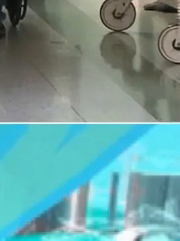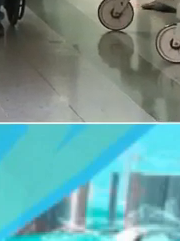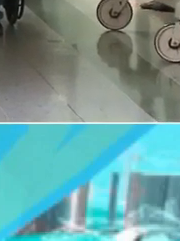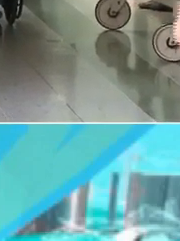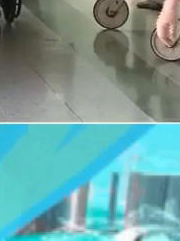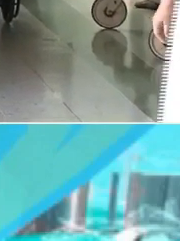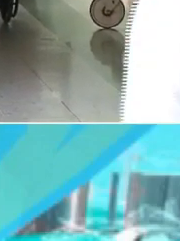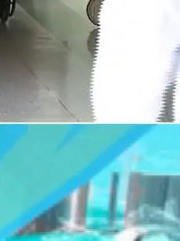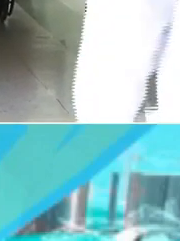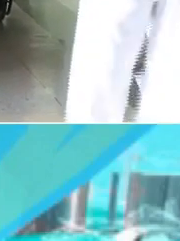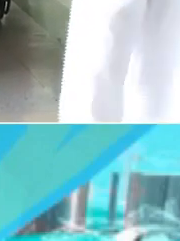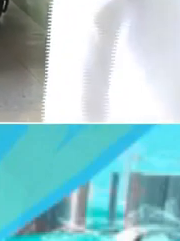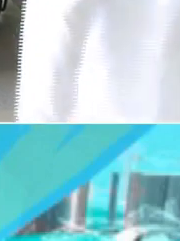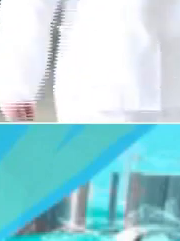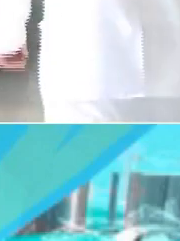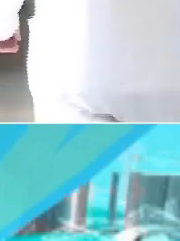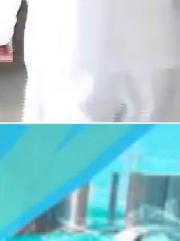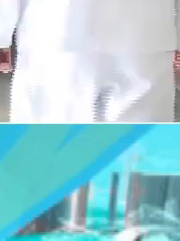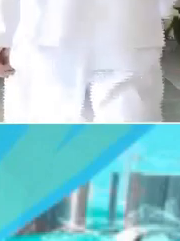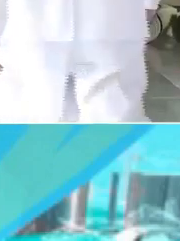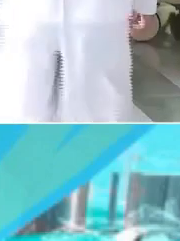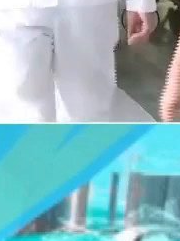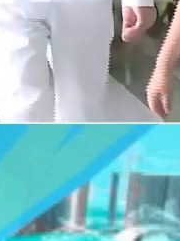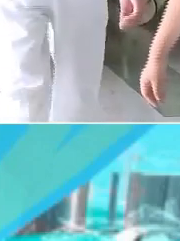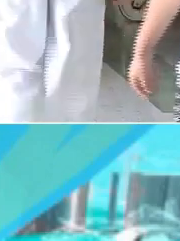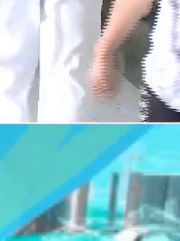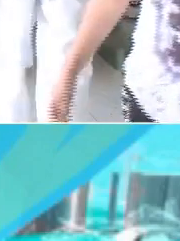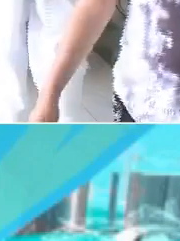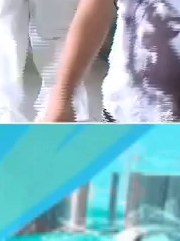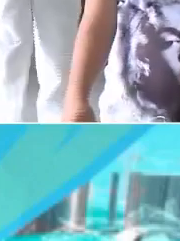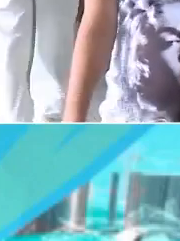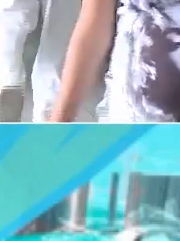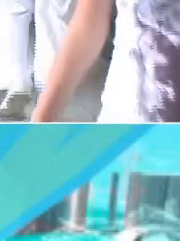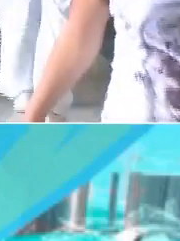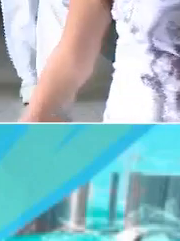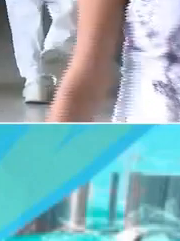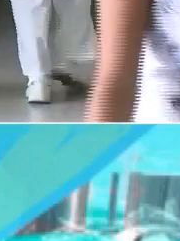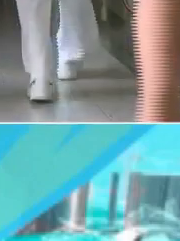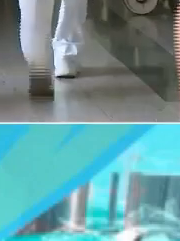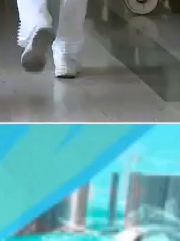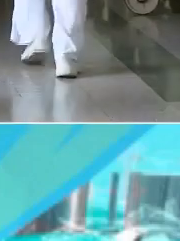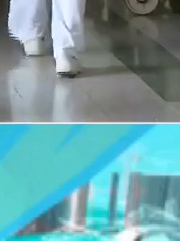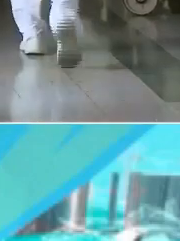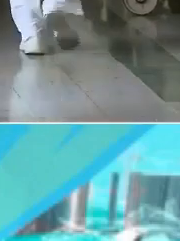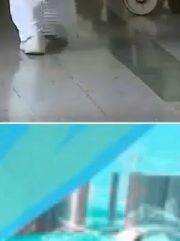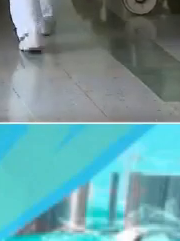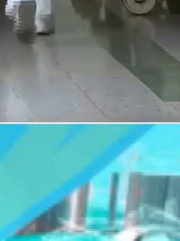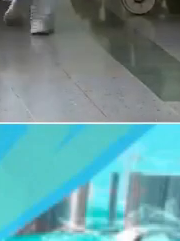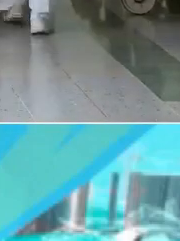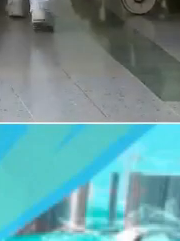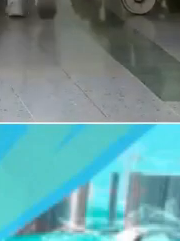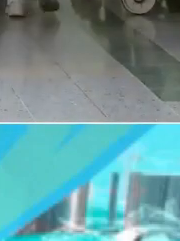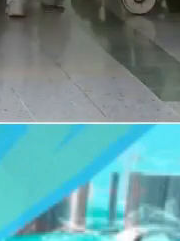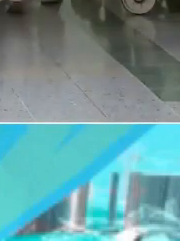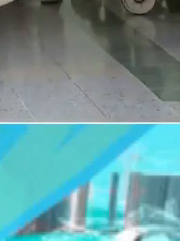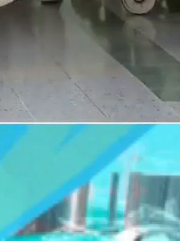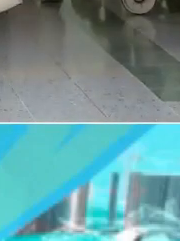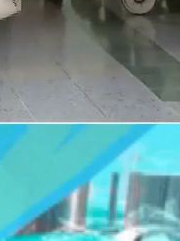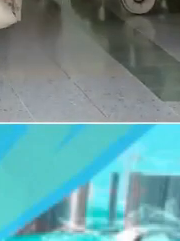llamada telefónica y lo que se tiene que ir a hacer es algún trámite al hospital, es mejor que no sea el adulto mayor, sino que sea